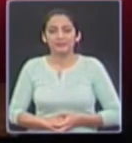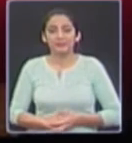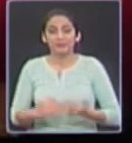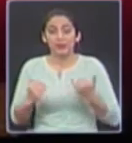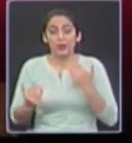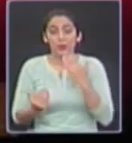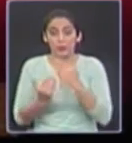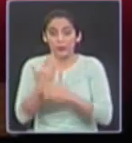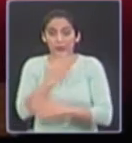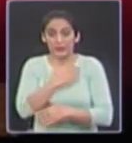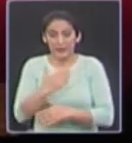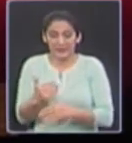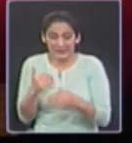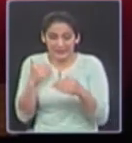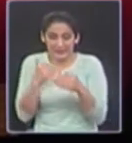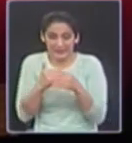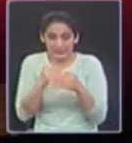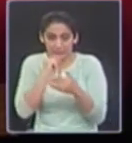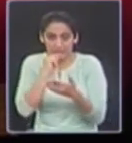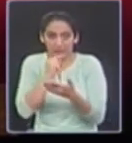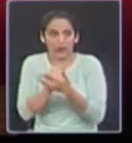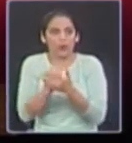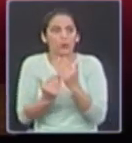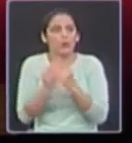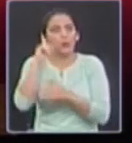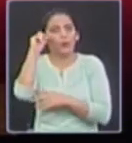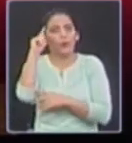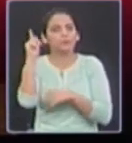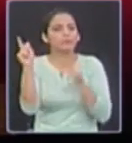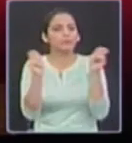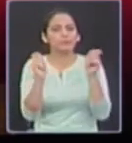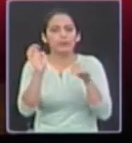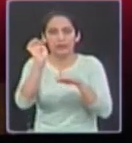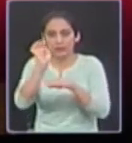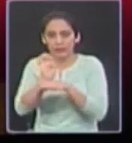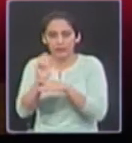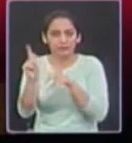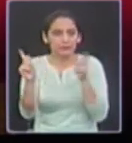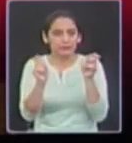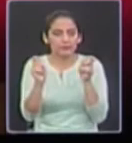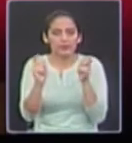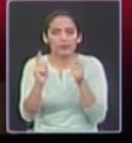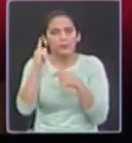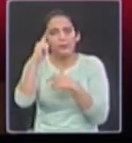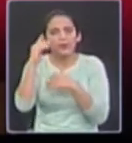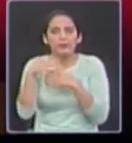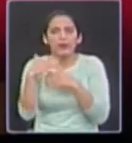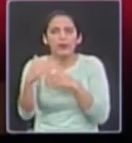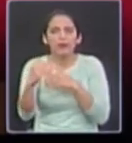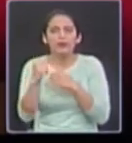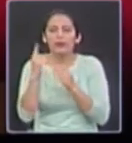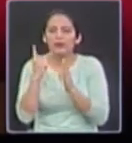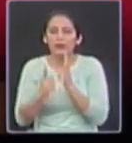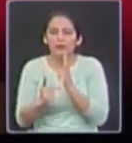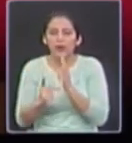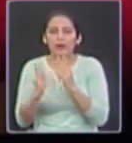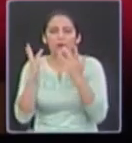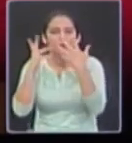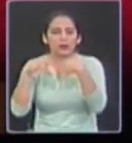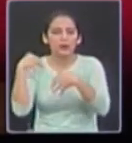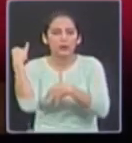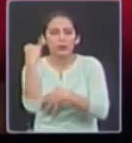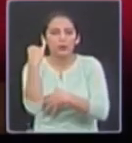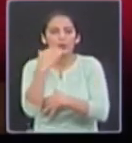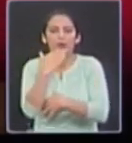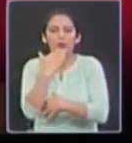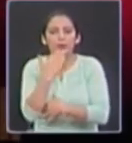político y lo que será a futuro, lo que podría ser a futuro el sector de industrial en Cuenca? Bienvenido, buenos días.